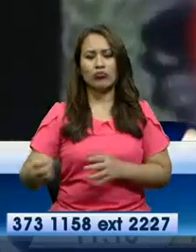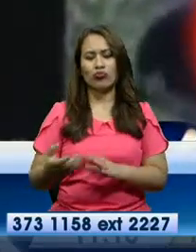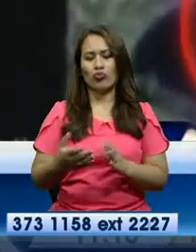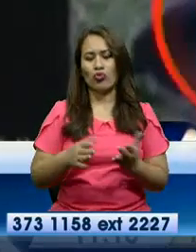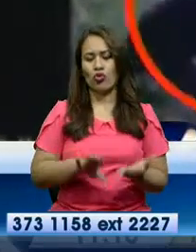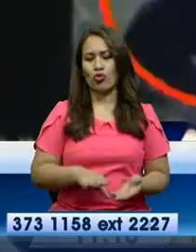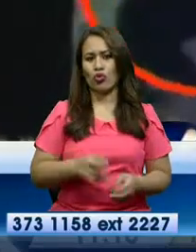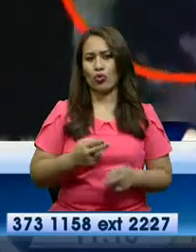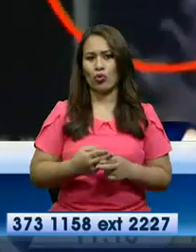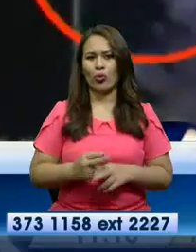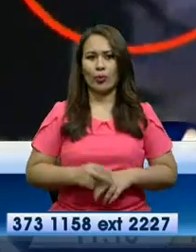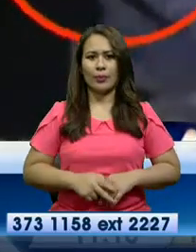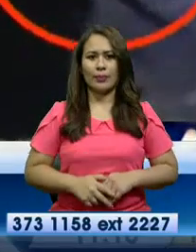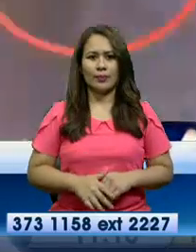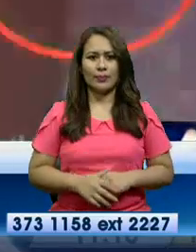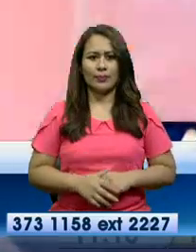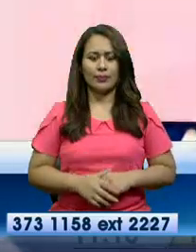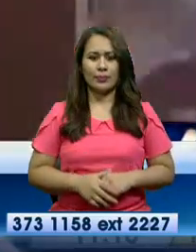Pitbull.